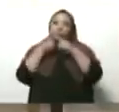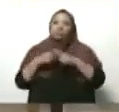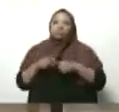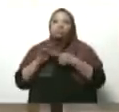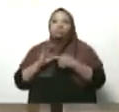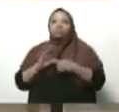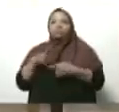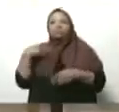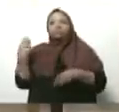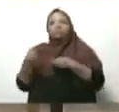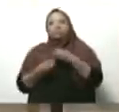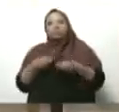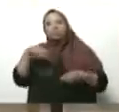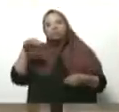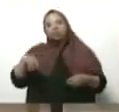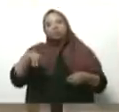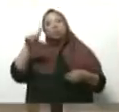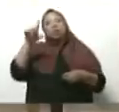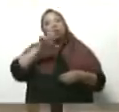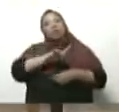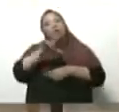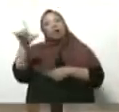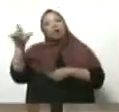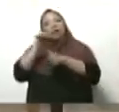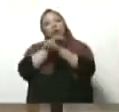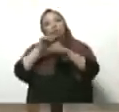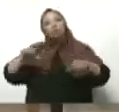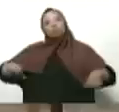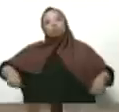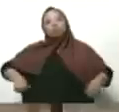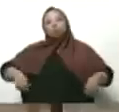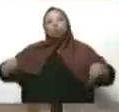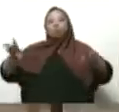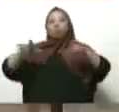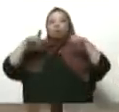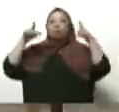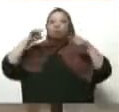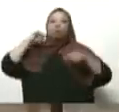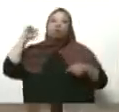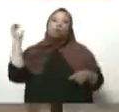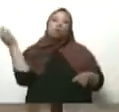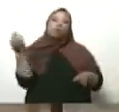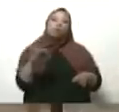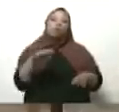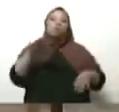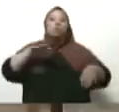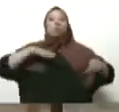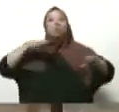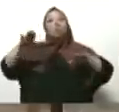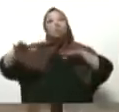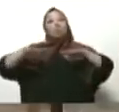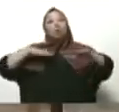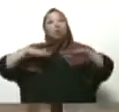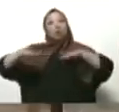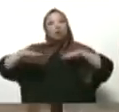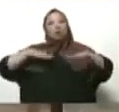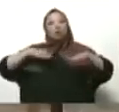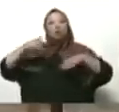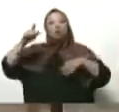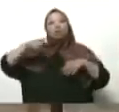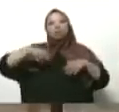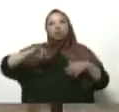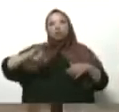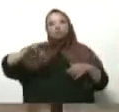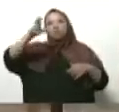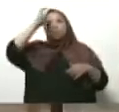realizado en los estados lara portuguesa cojedes miranda la guaira guárico y obviamente en el distrito capital con una participación